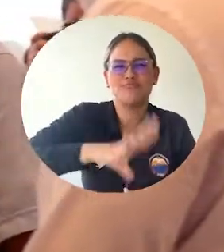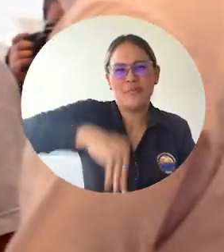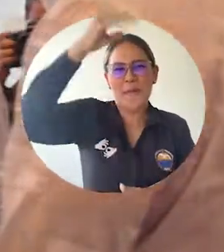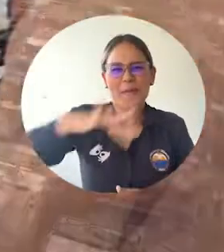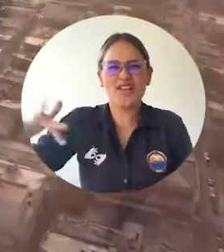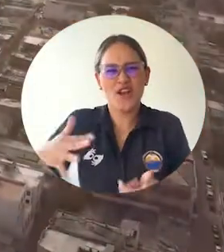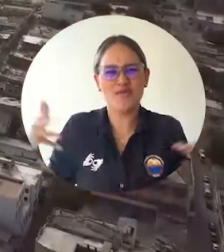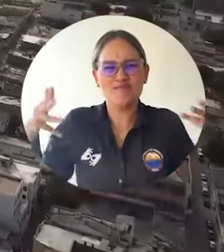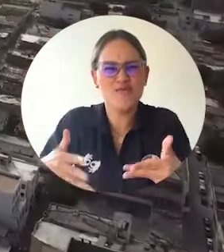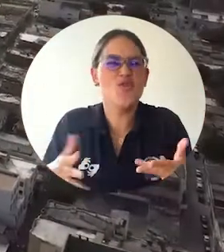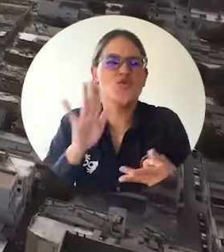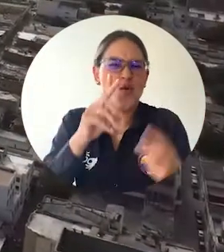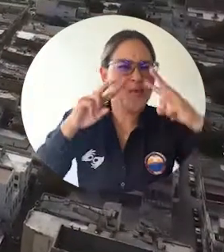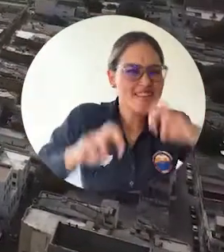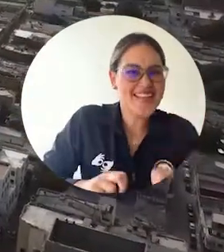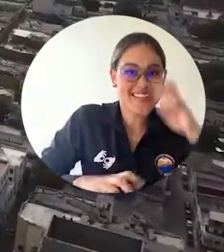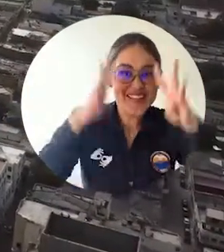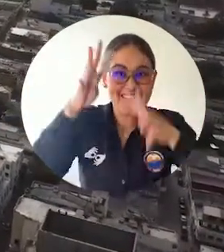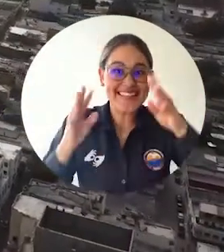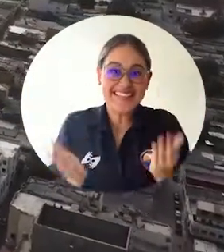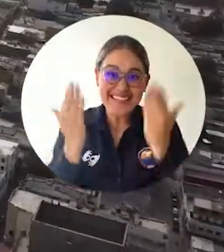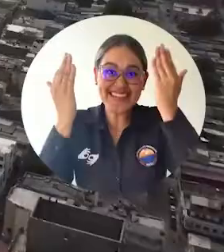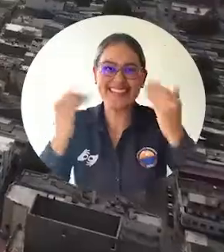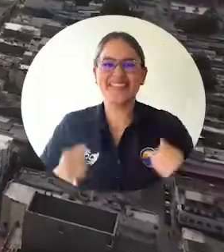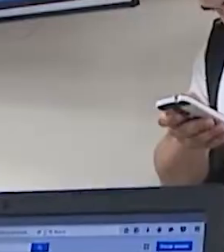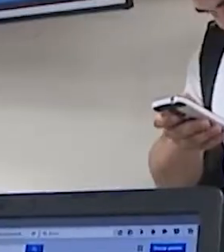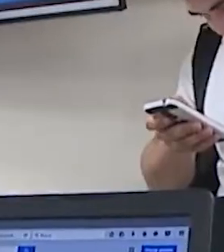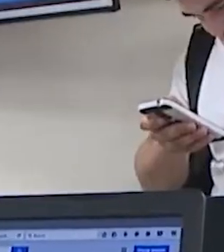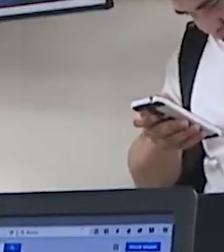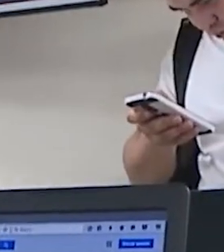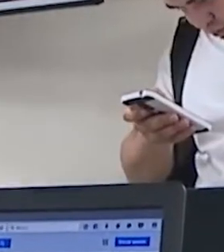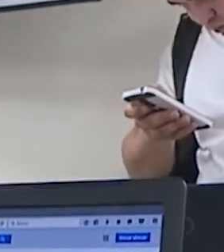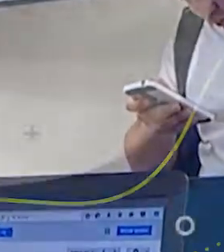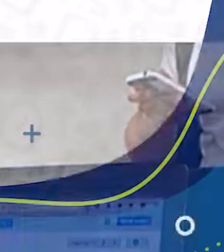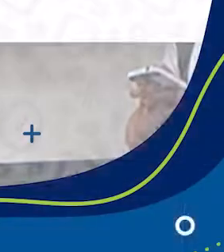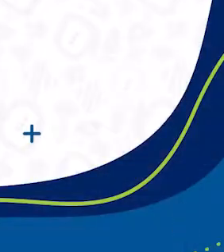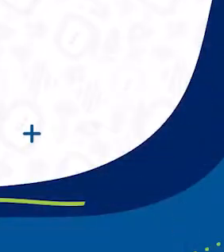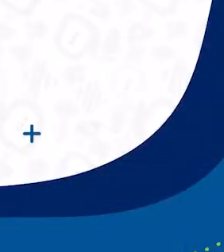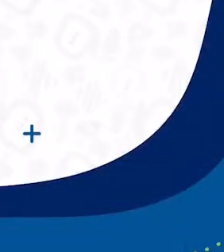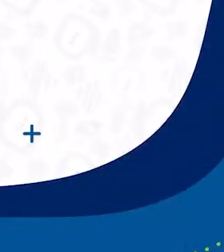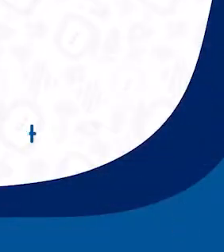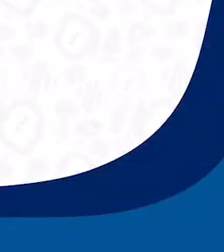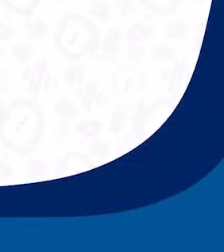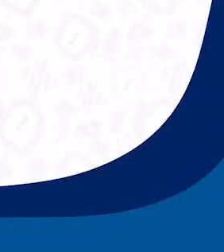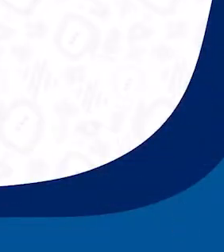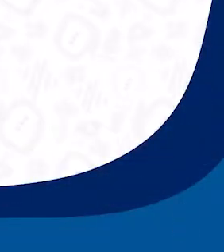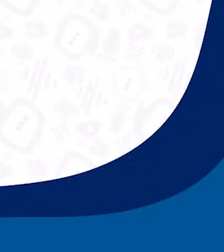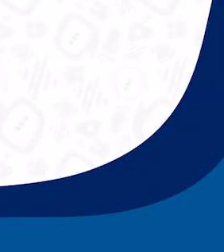alternativas de solución a las problemáticas regionales fundamentados en la investigación e innovación.